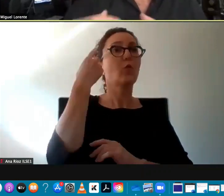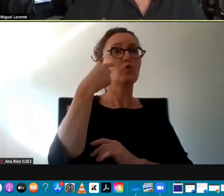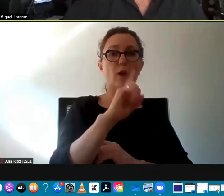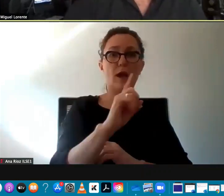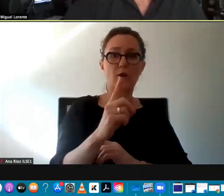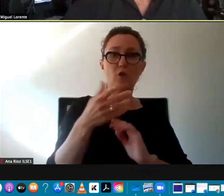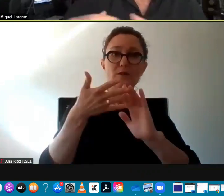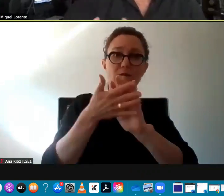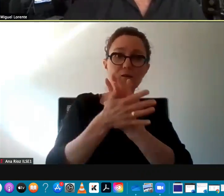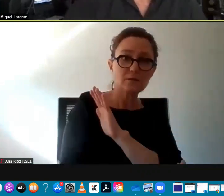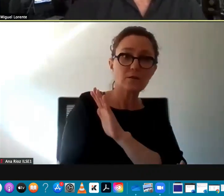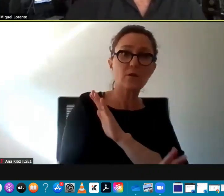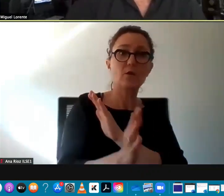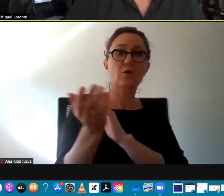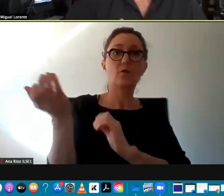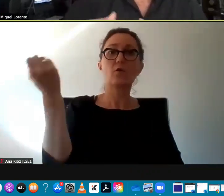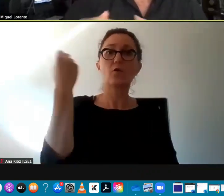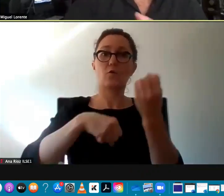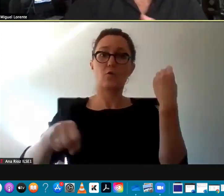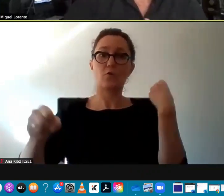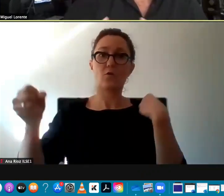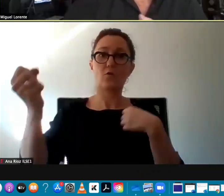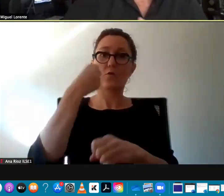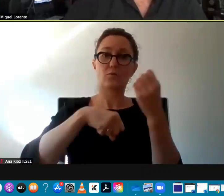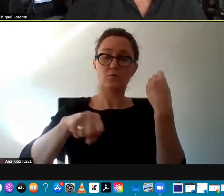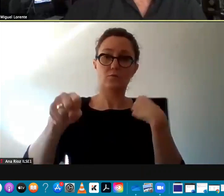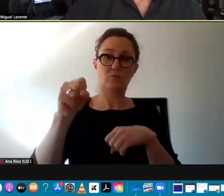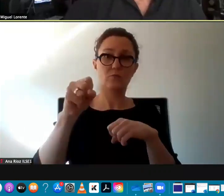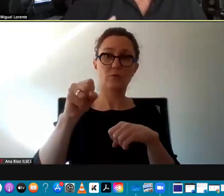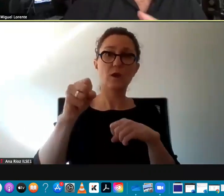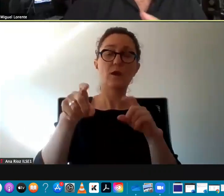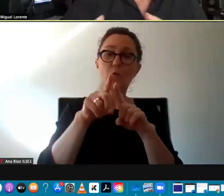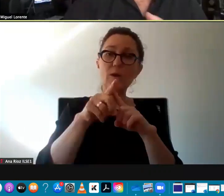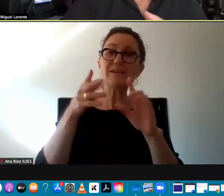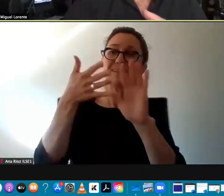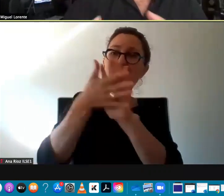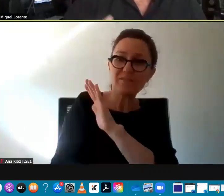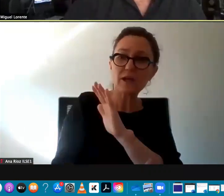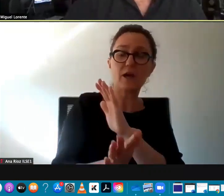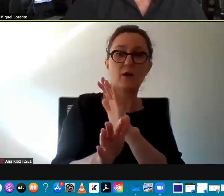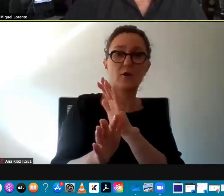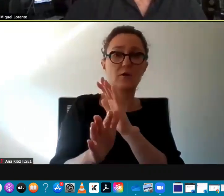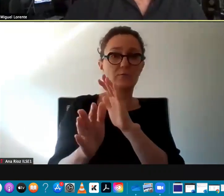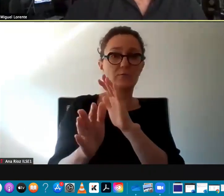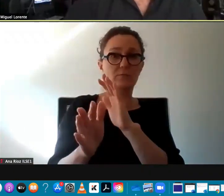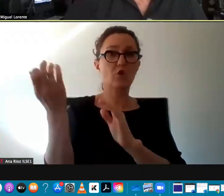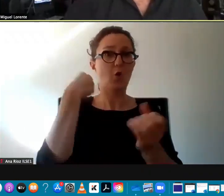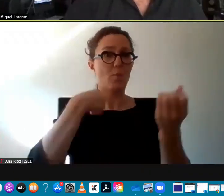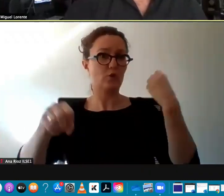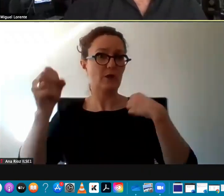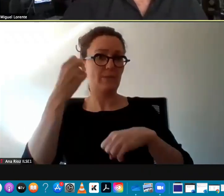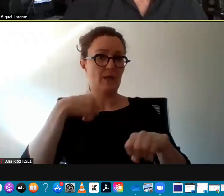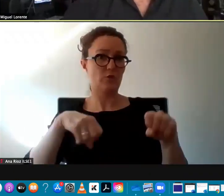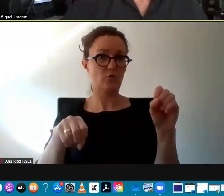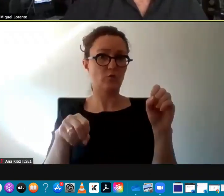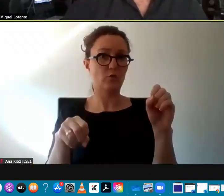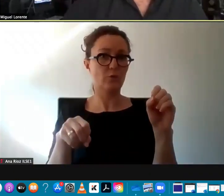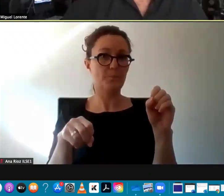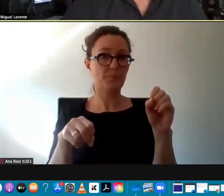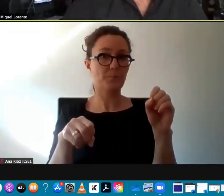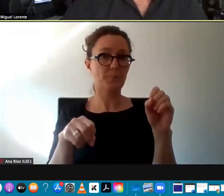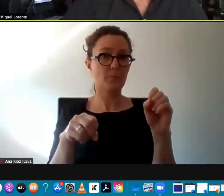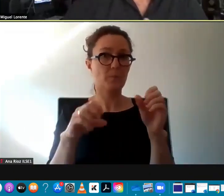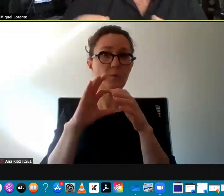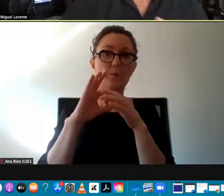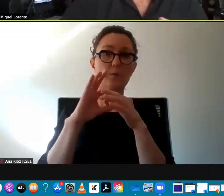a entender que determinadas actitudes, comportamientos tienen un sentido, un significado, bien como parte de